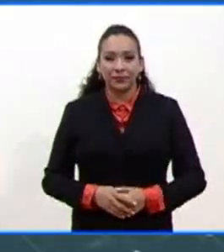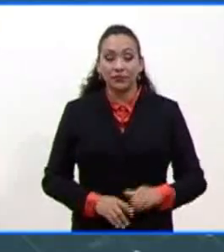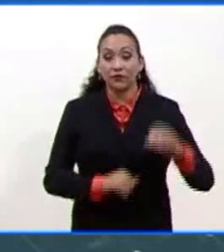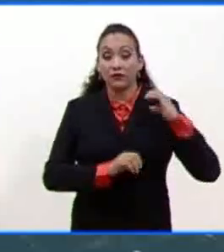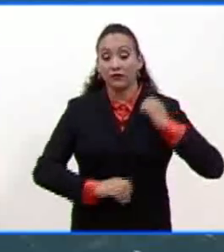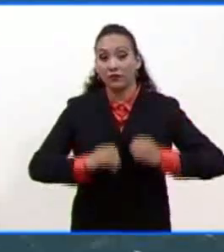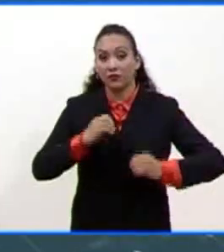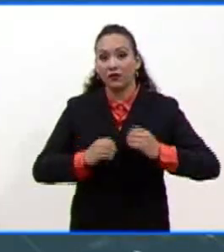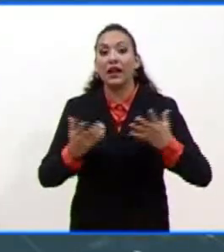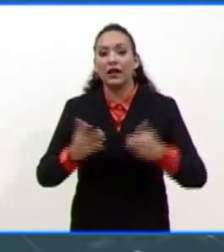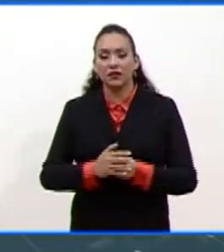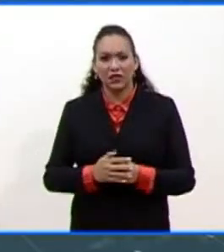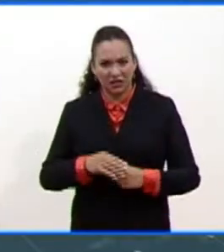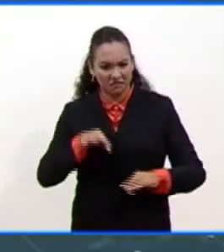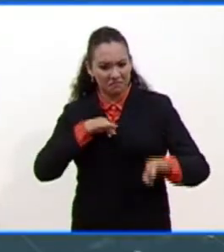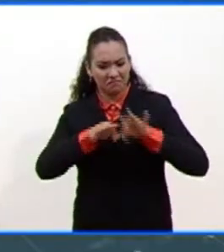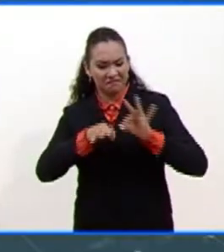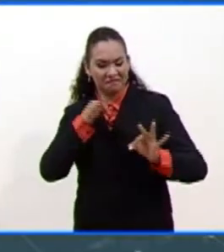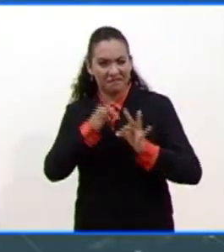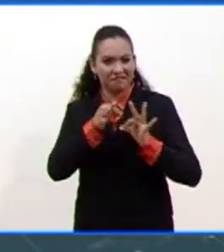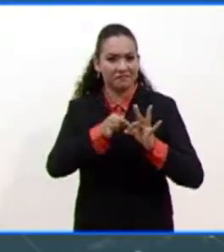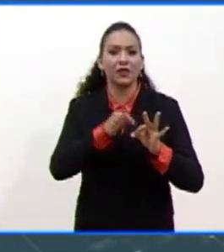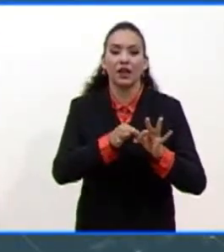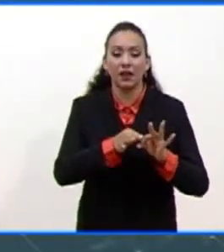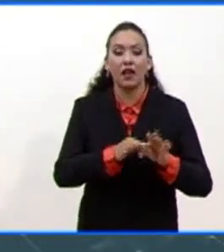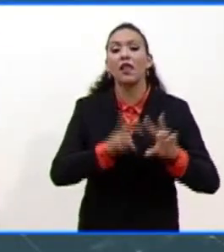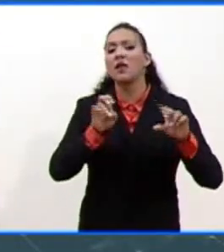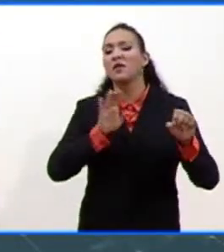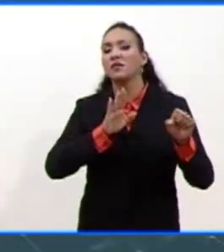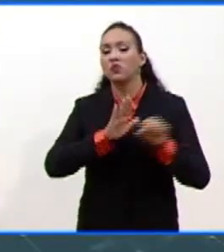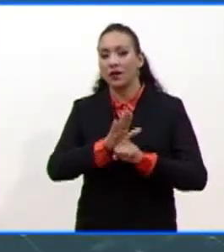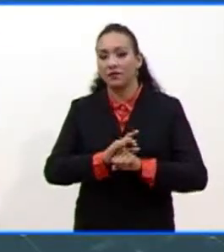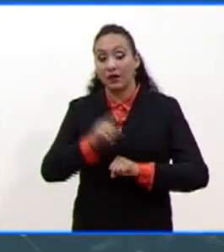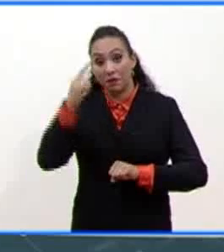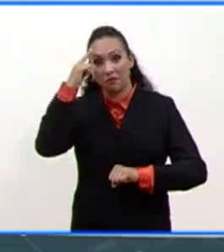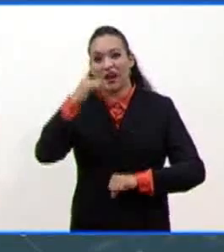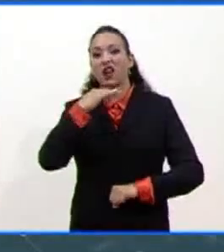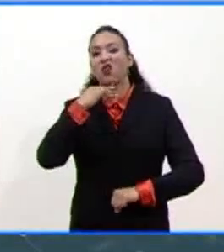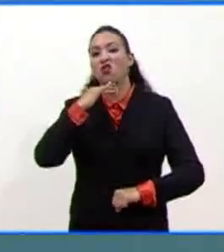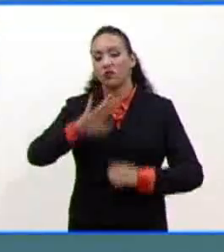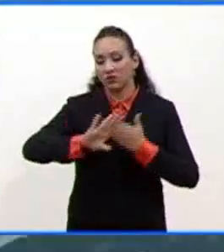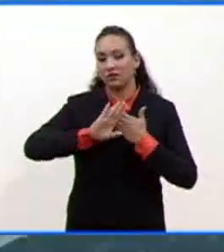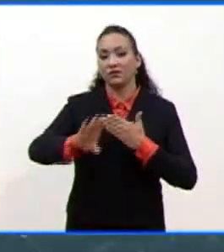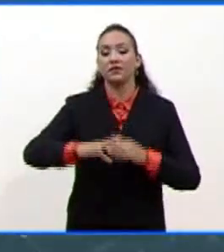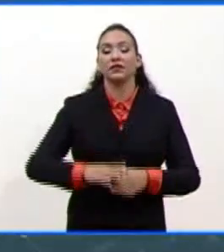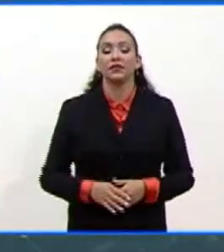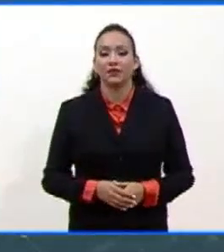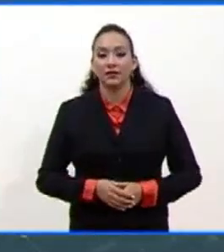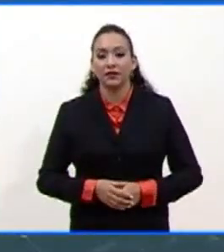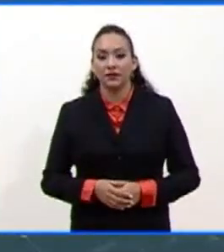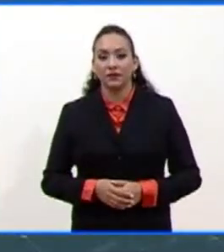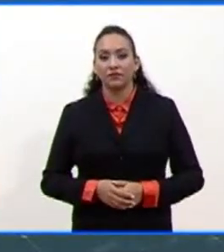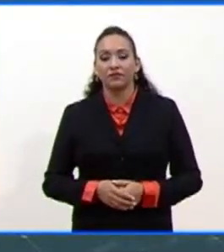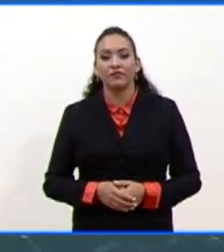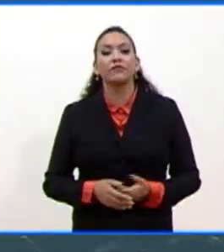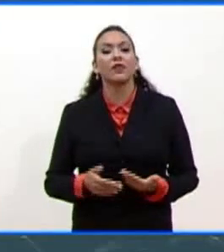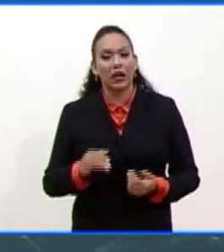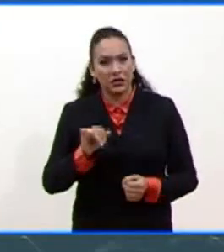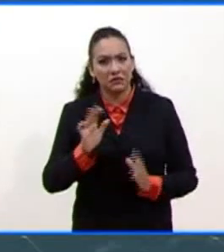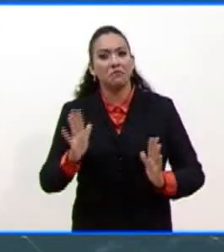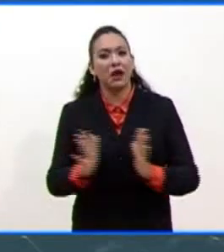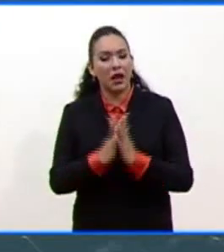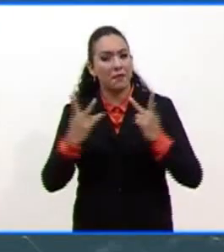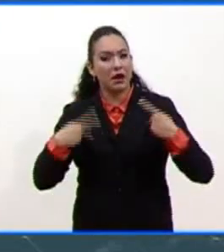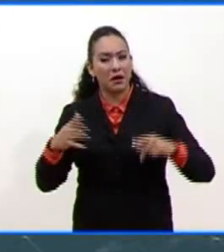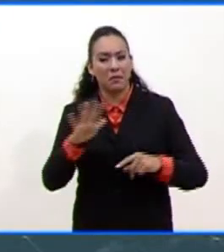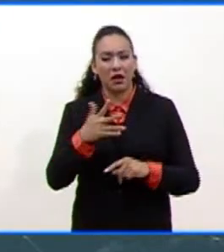Poder Judicial cumplirá con sus obligaciones convencionales en materia de combate a la corrupción. Estiman una participación